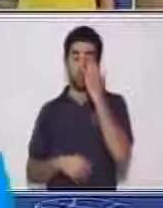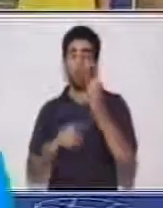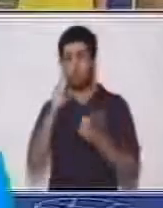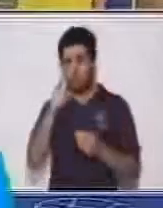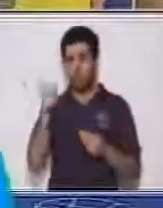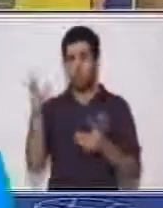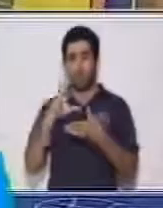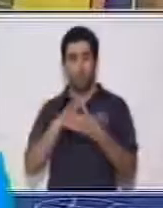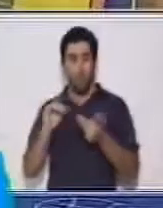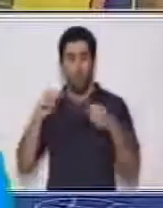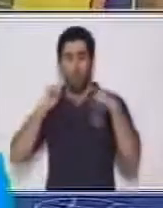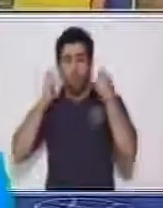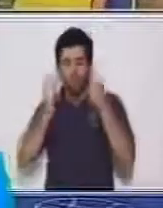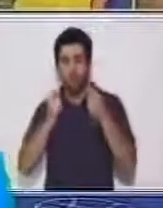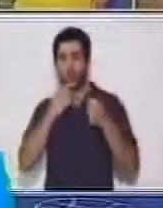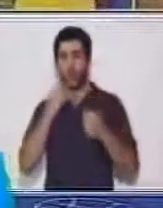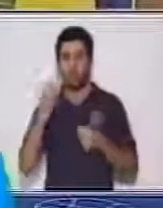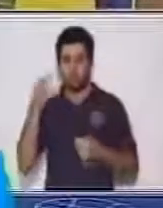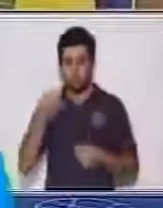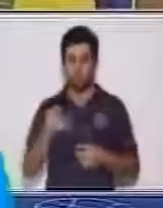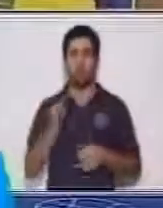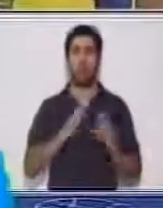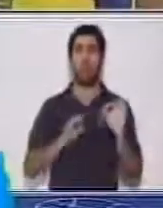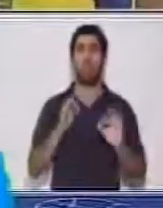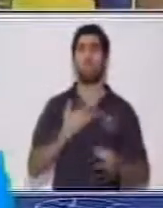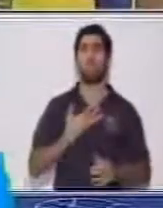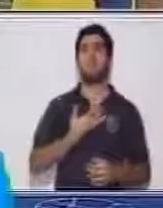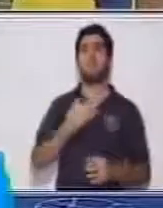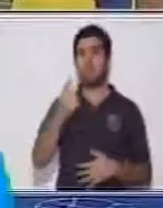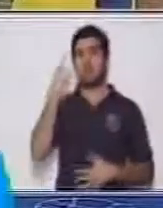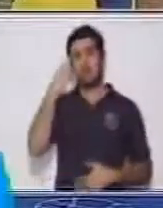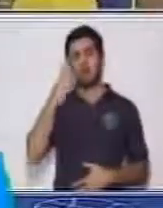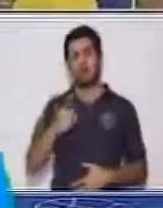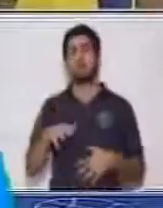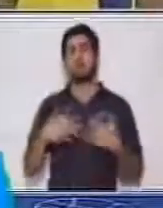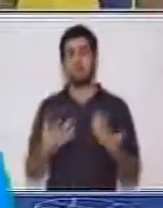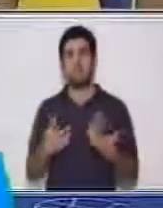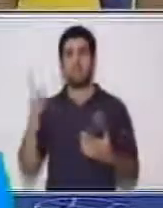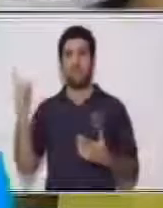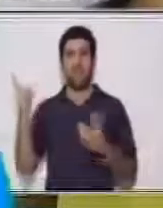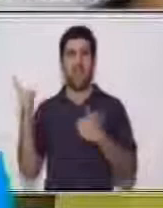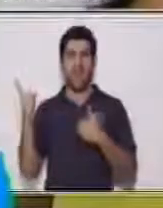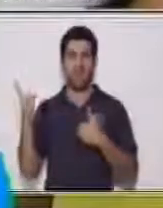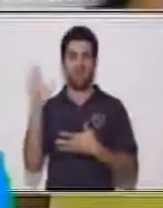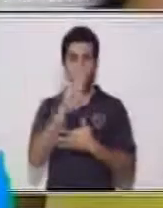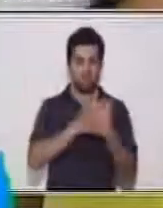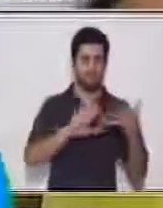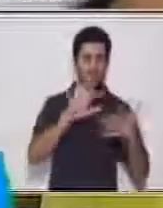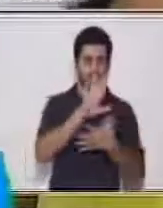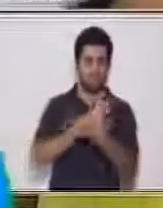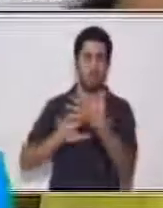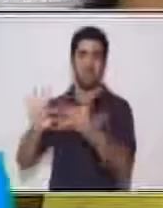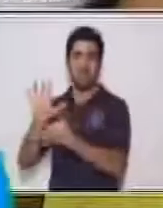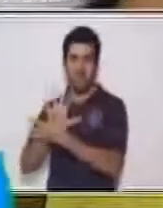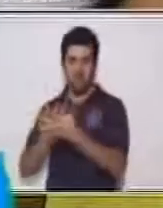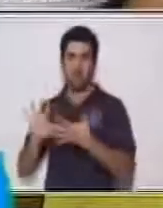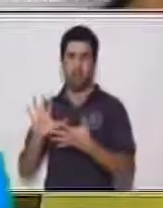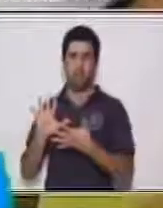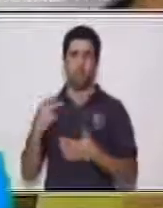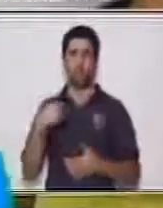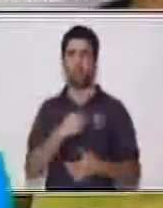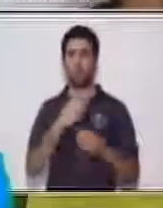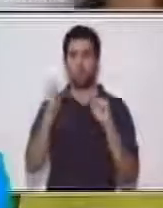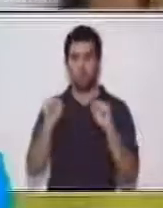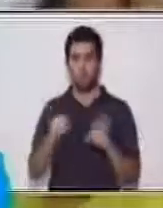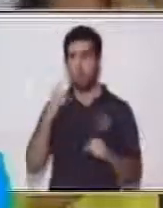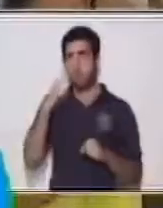o es ficción? Te puedes dar cuenta en este ejemplo que tiene una mezcla. Hay partes de la historia que podemos considerar